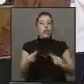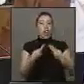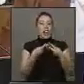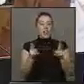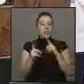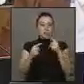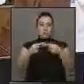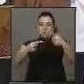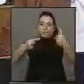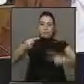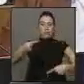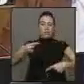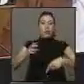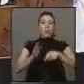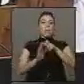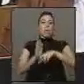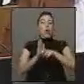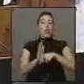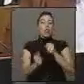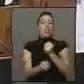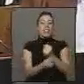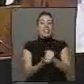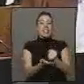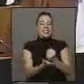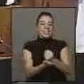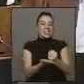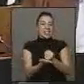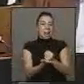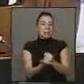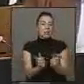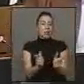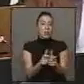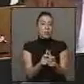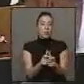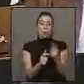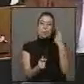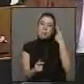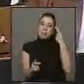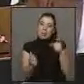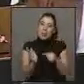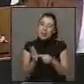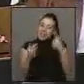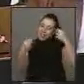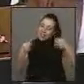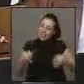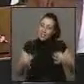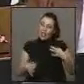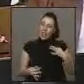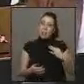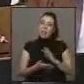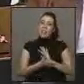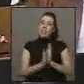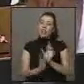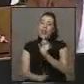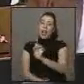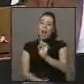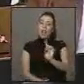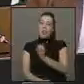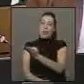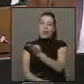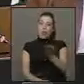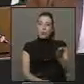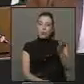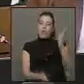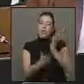considero inconsistente con el proyecto y con el trabajo realizado en la tramitación de la comisión. Pero esta decisión depende de todos y cada uno de